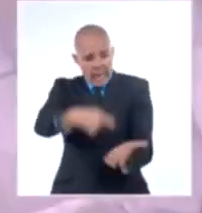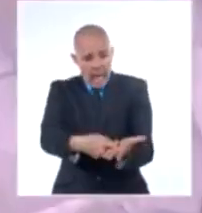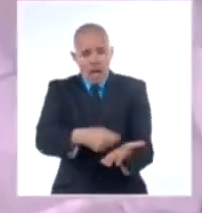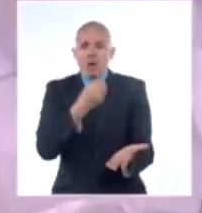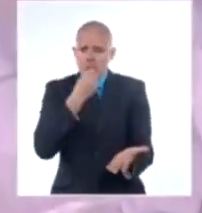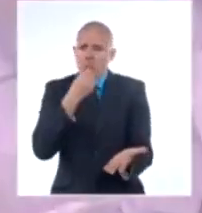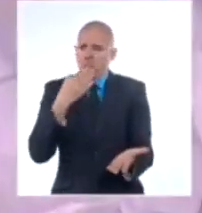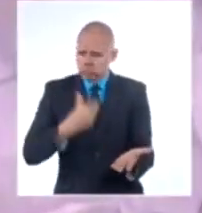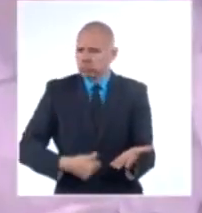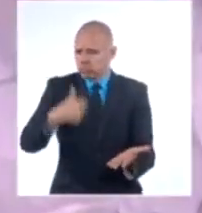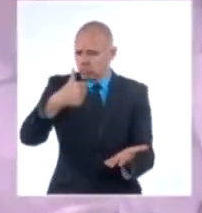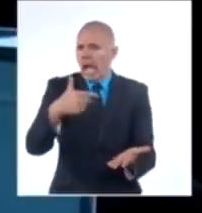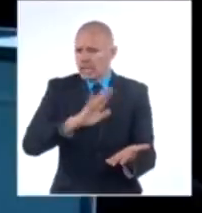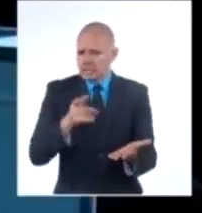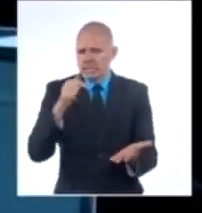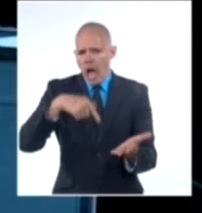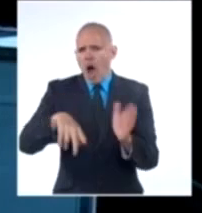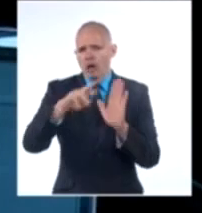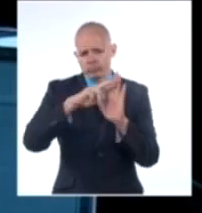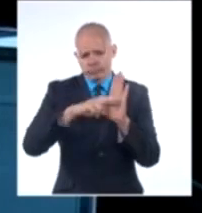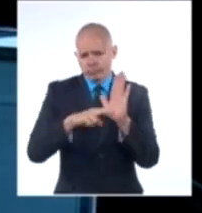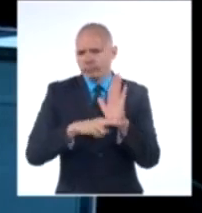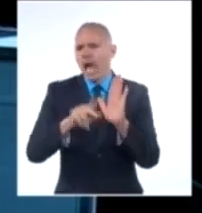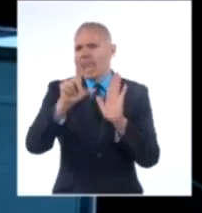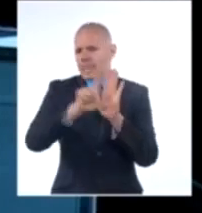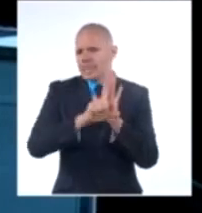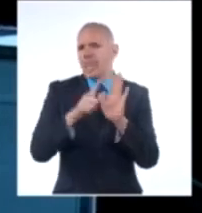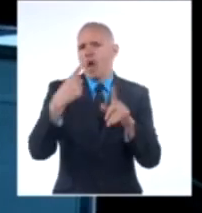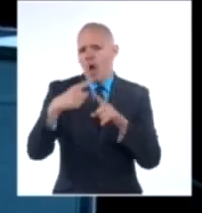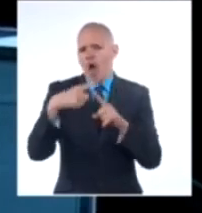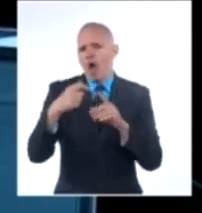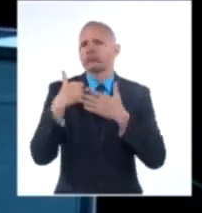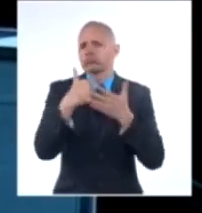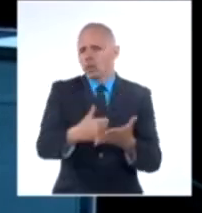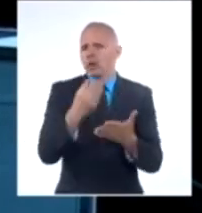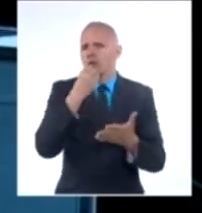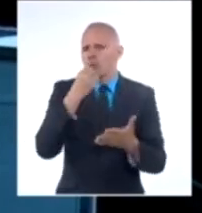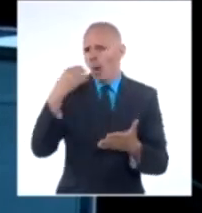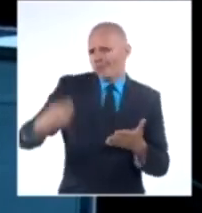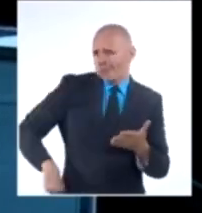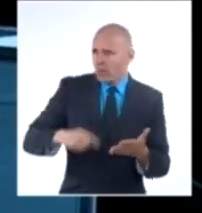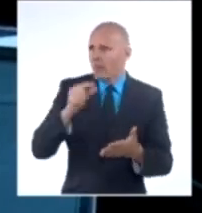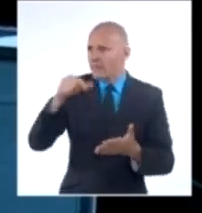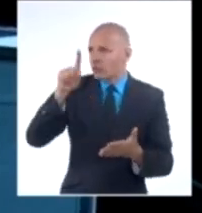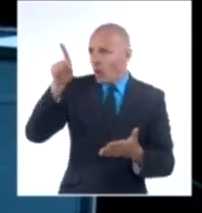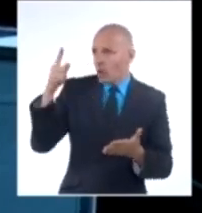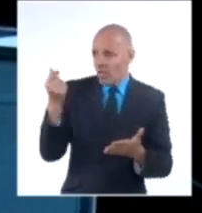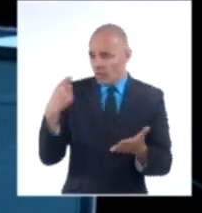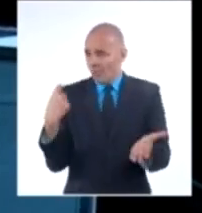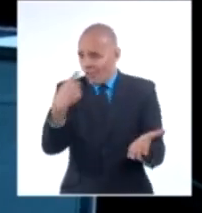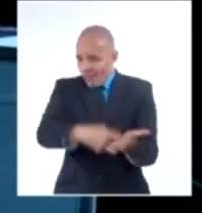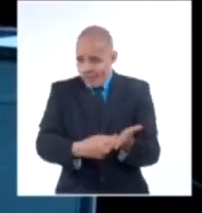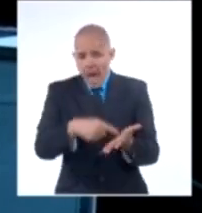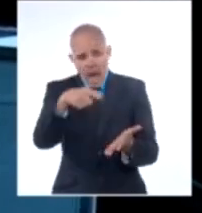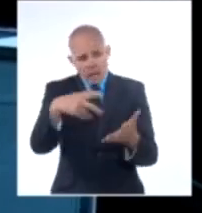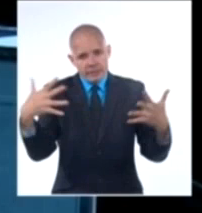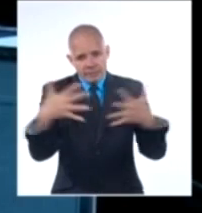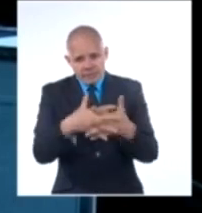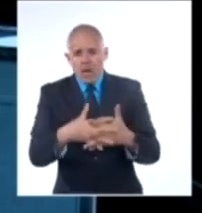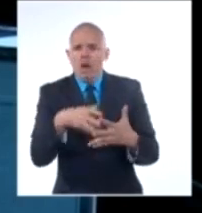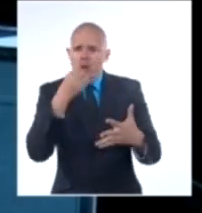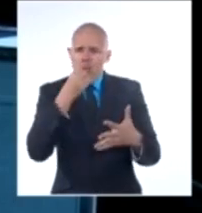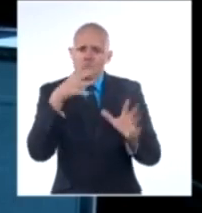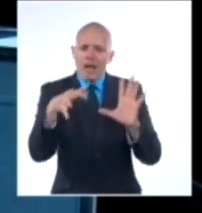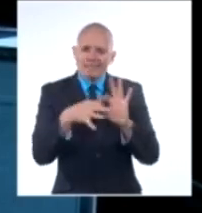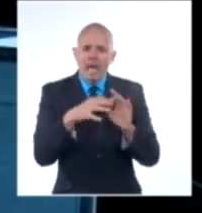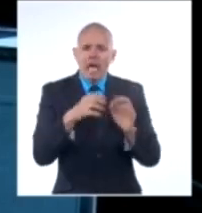mediante políticas sectoriales para la identificación de oportunidades de inversión con capital foráneo que permiten el acceso al mercado